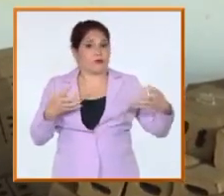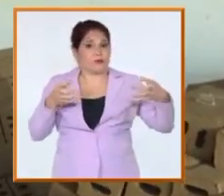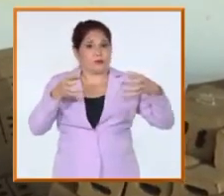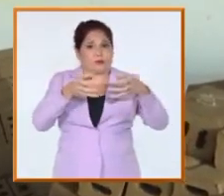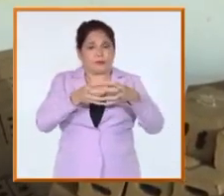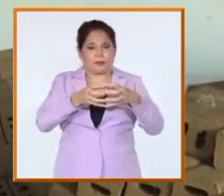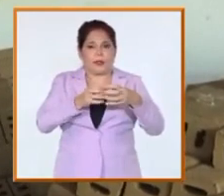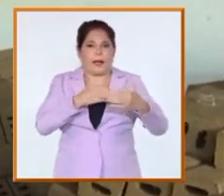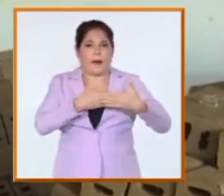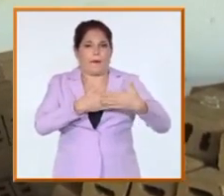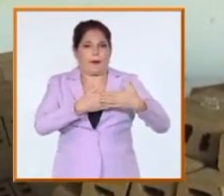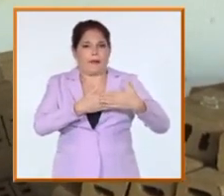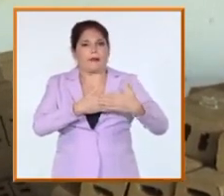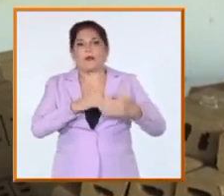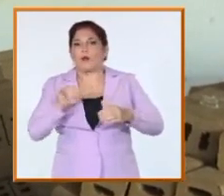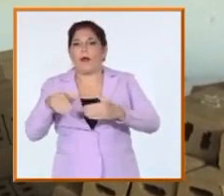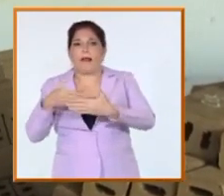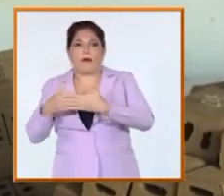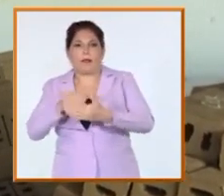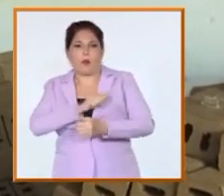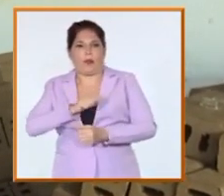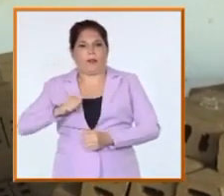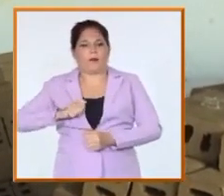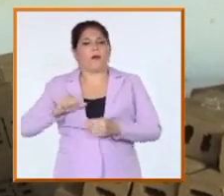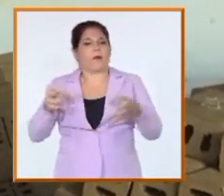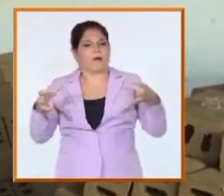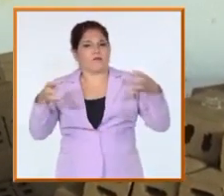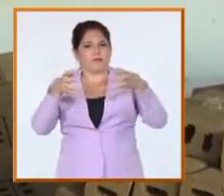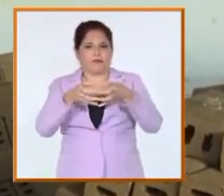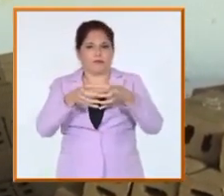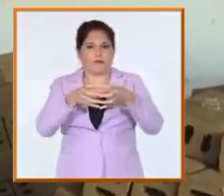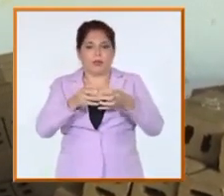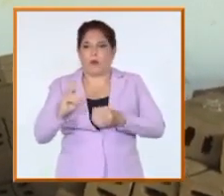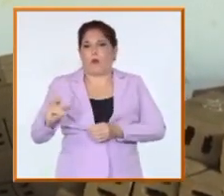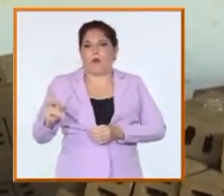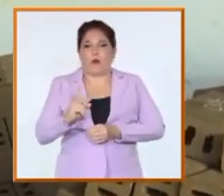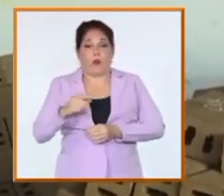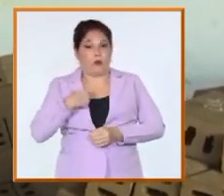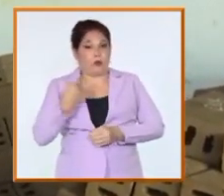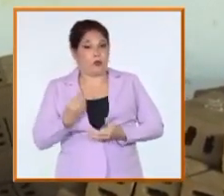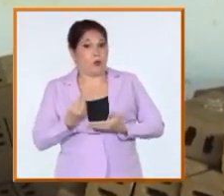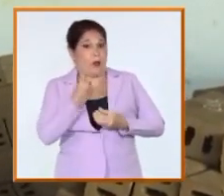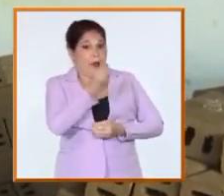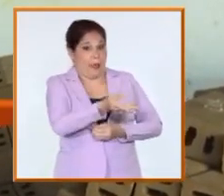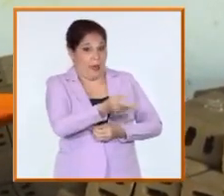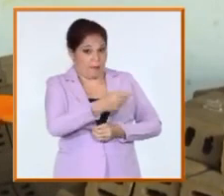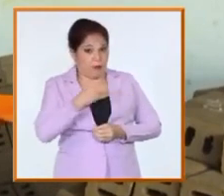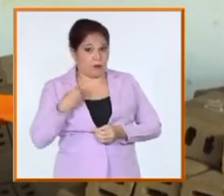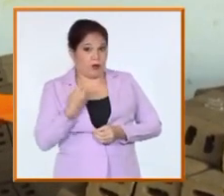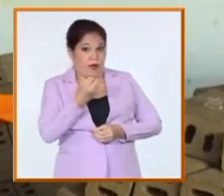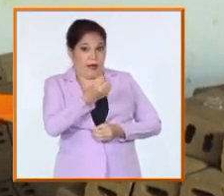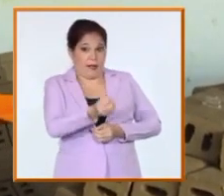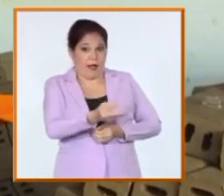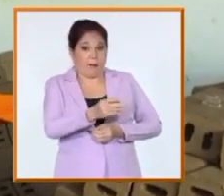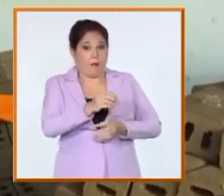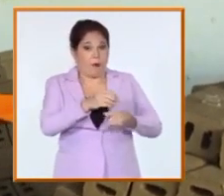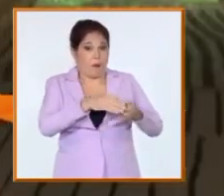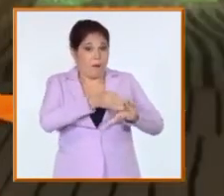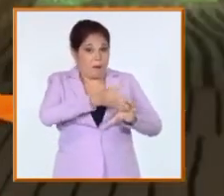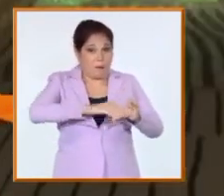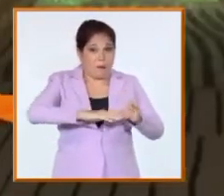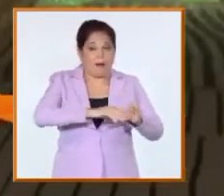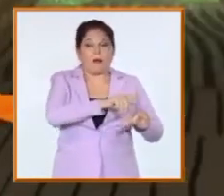la forma o sea con los trabajos por cuenta propia o sea ellos no Nosotros le facilitamos la pastilla y ellos